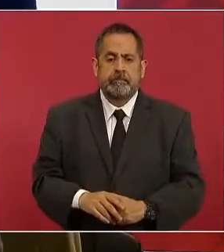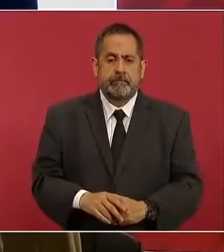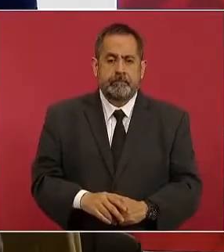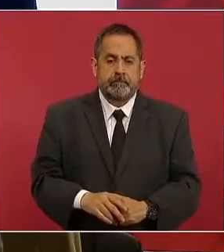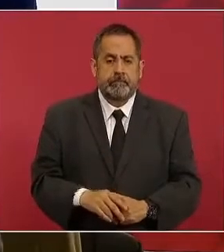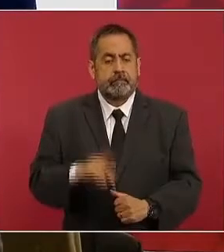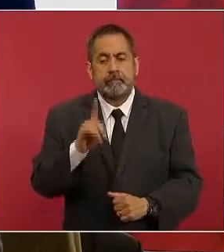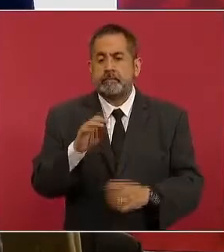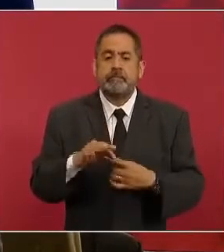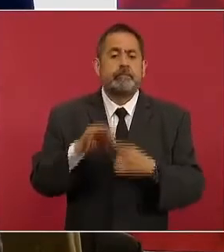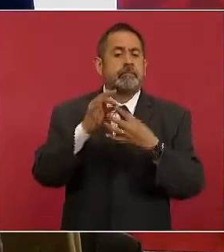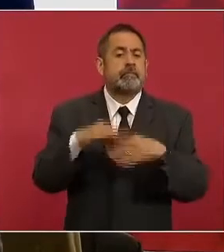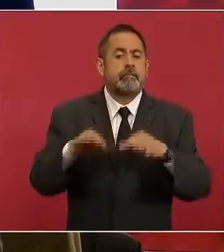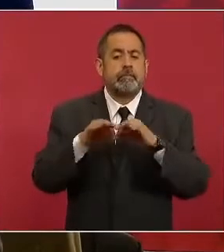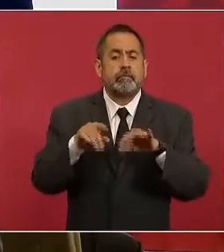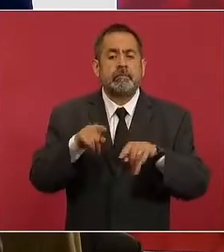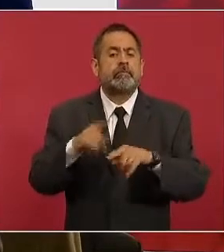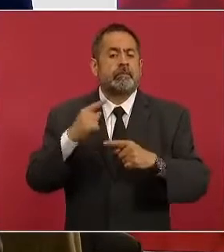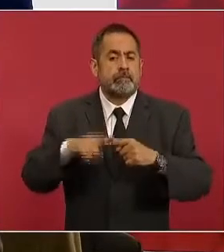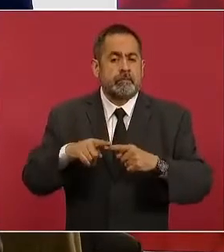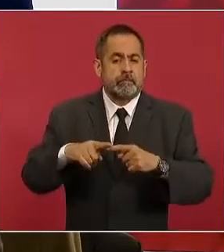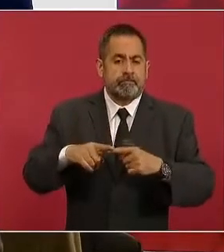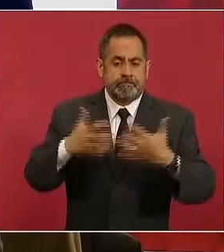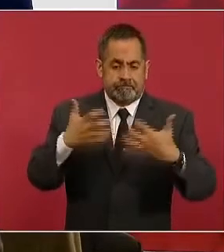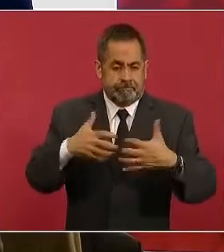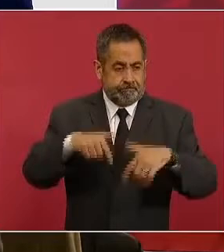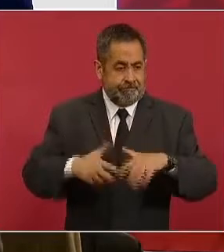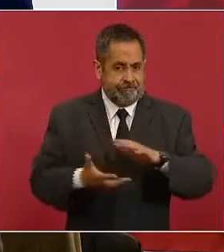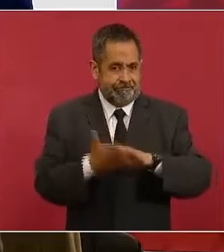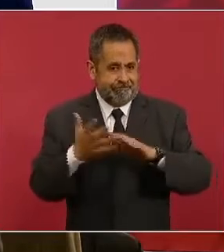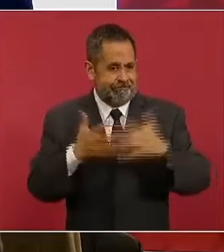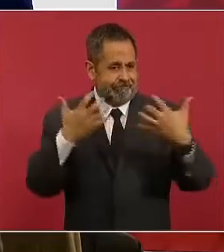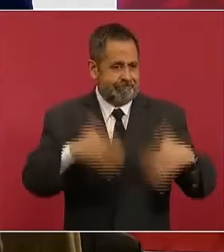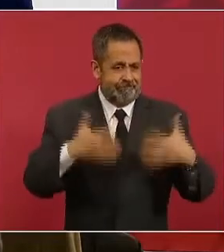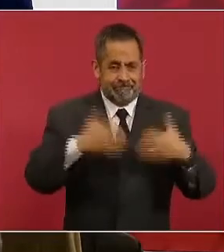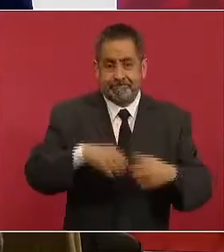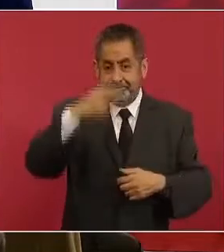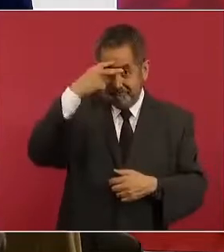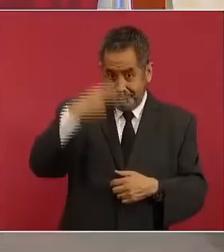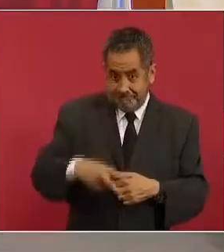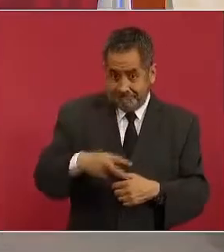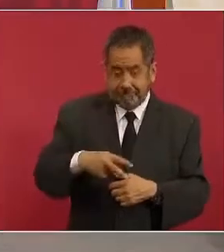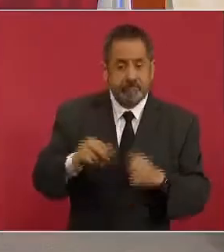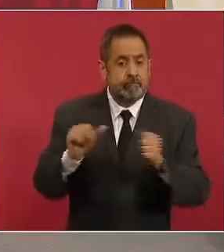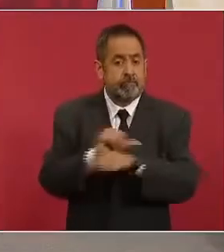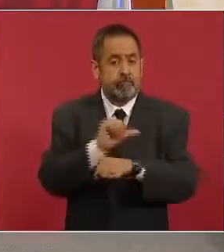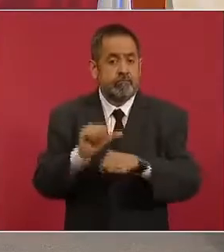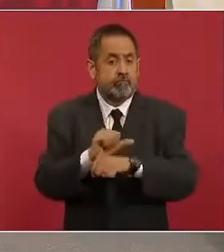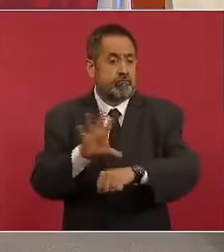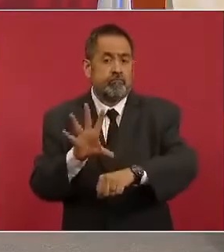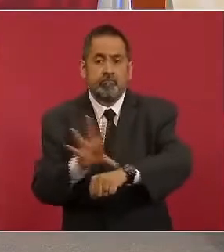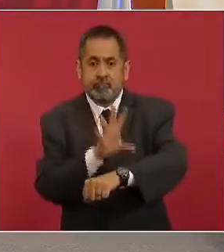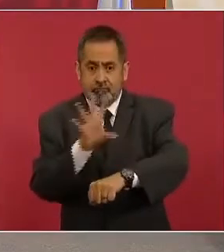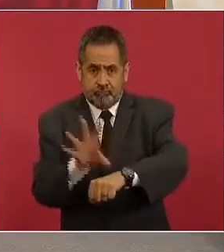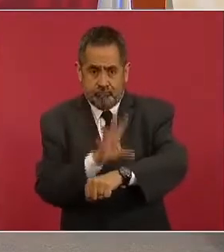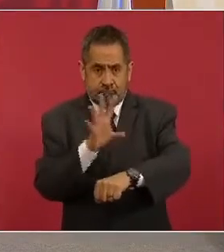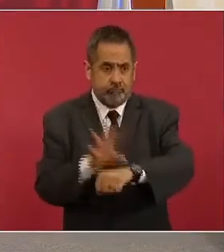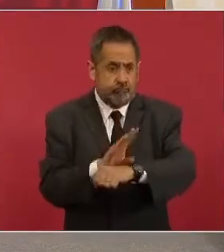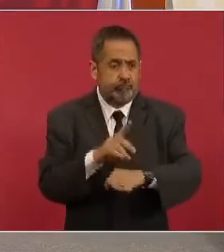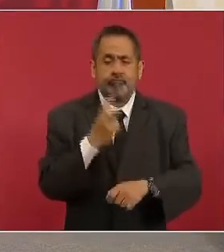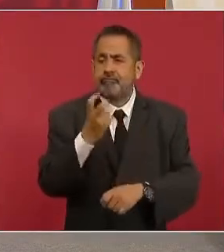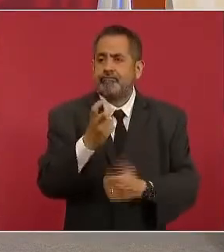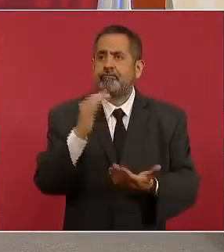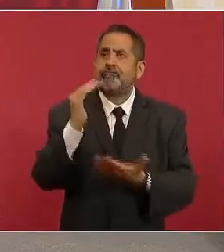Destaca como parte de este esfuerzo la fabricación nacional de vehículos eléctricos, con lo que se reducirá el